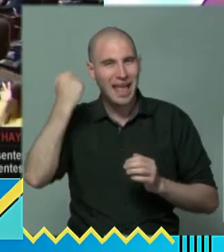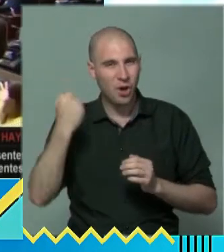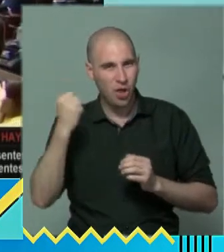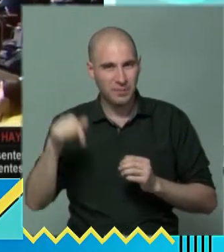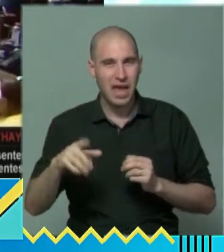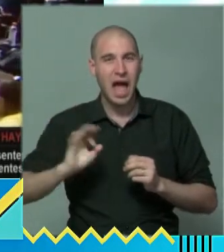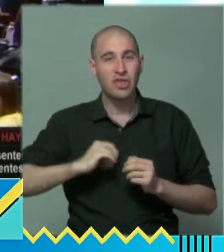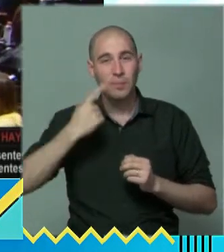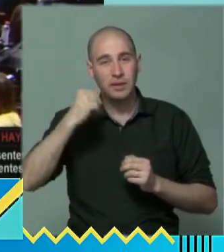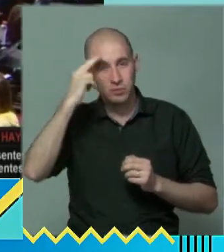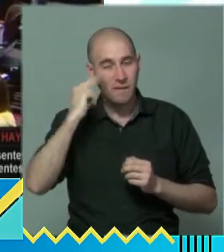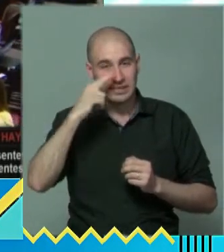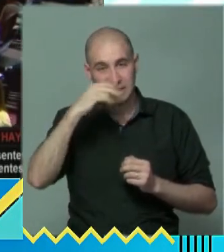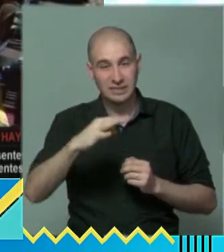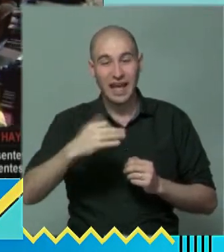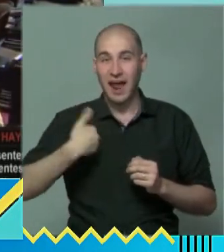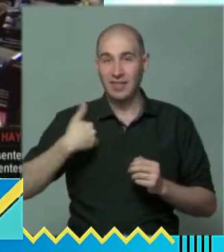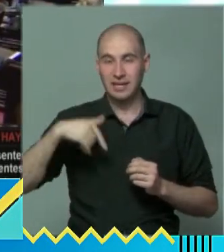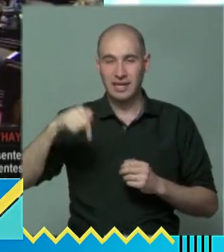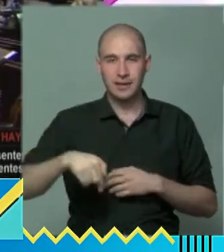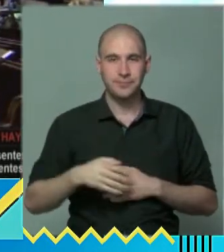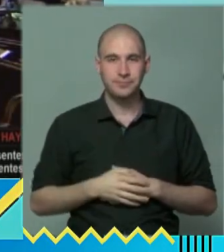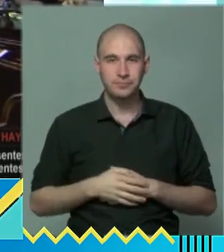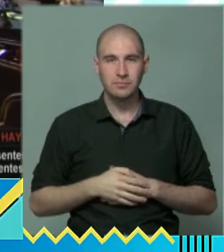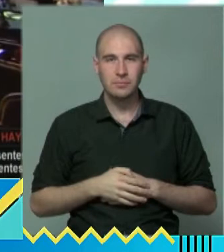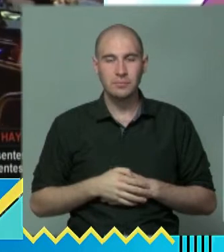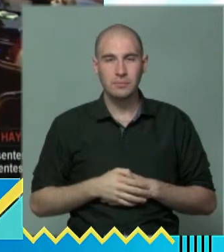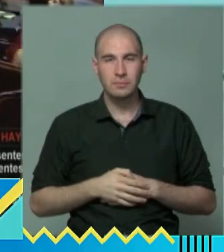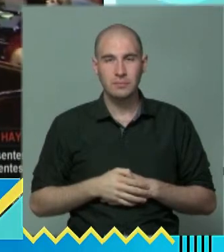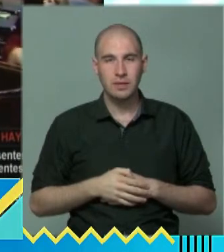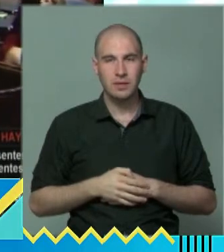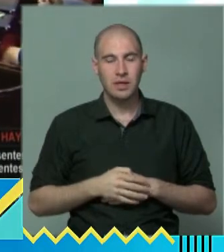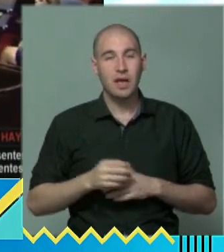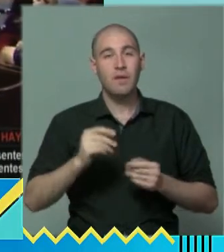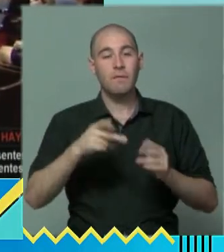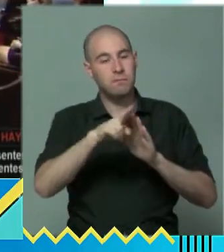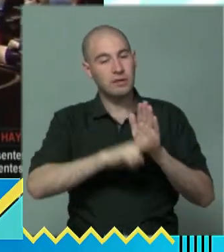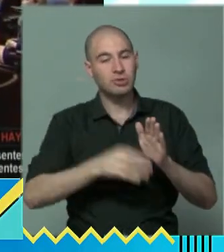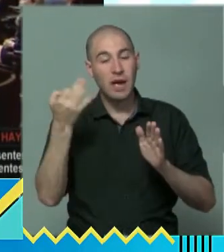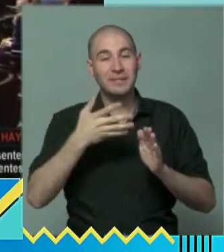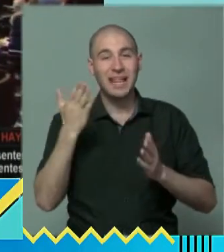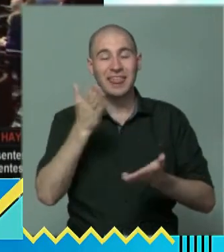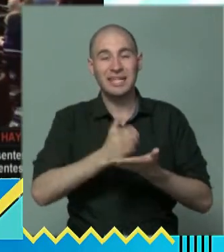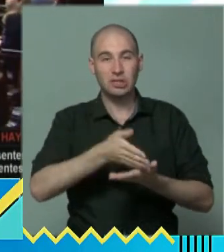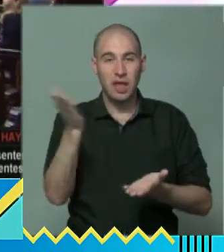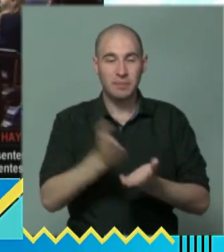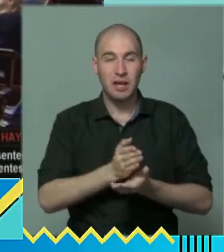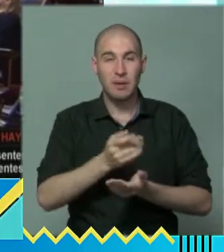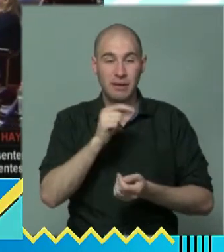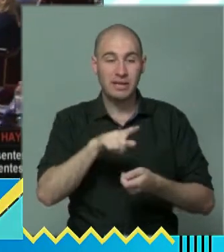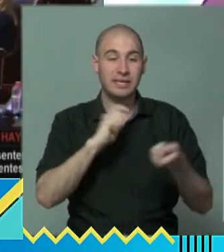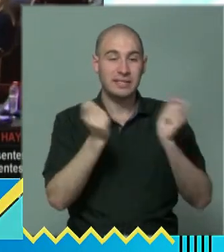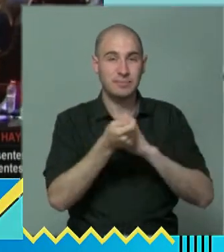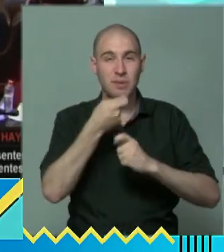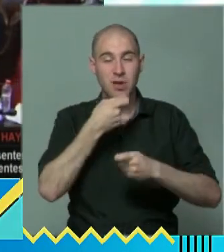desde el año 70 en la República Argentina, y por regímenes específicos de derecho penal, como el derecho penal